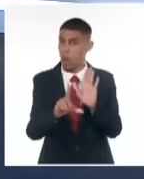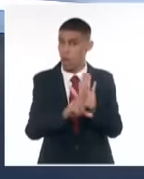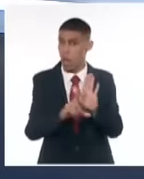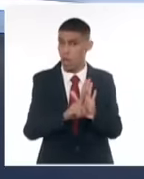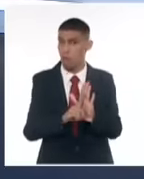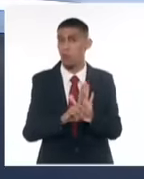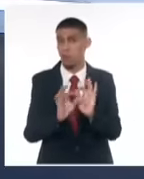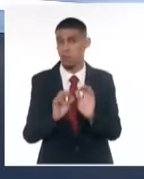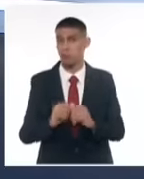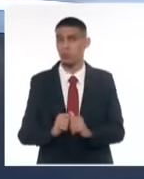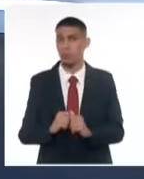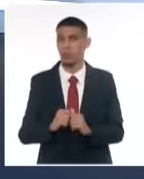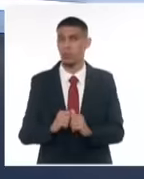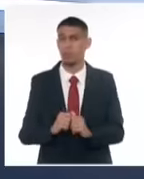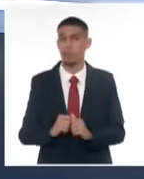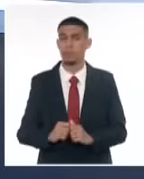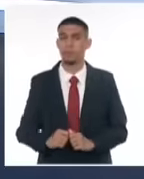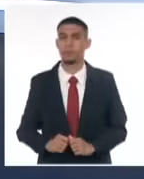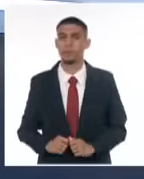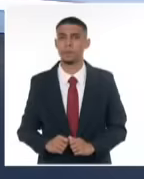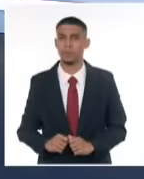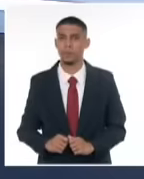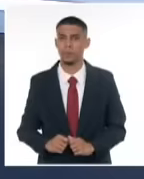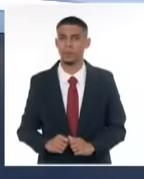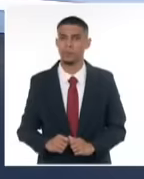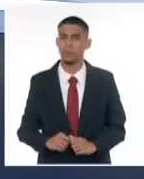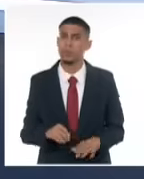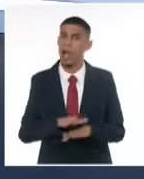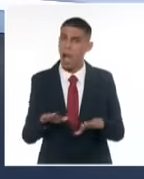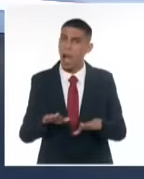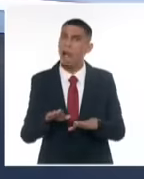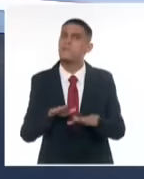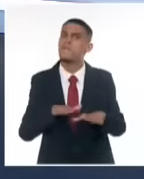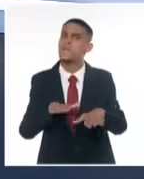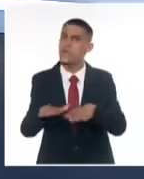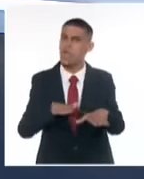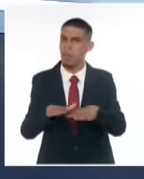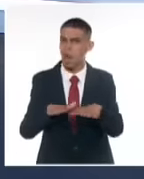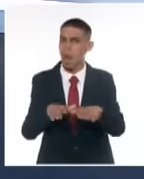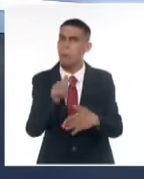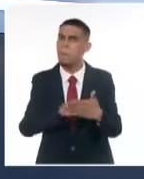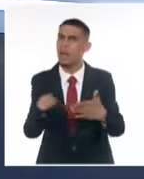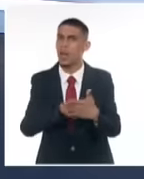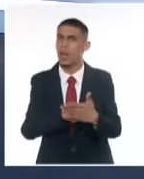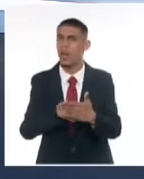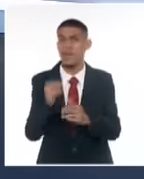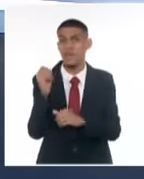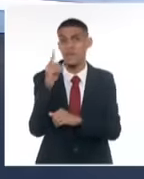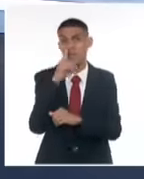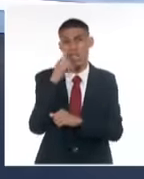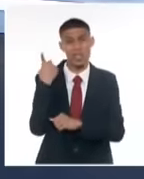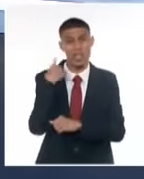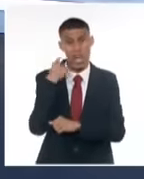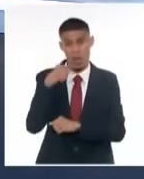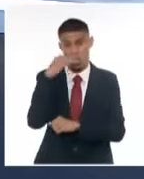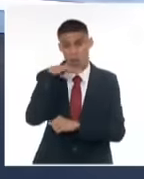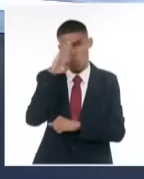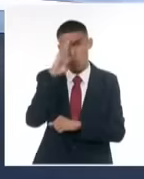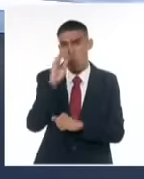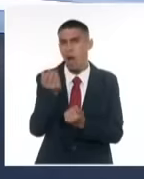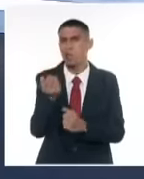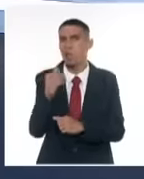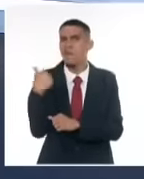Pero vuelvo a la idea inicial, sí. Se están orquestando planes para que el fin de año sea el escenario ideal para la violencia y para el